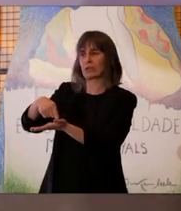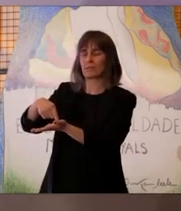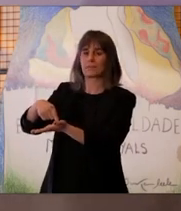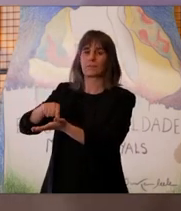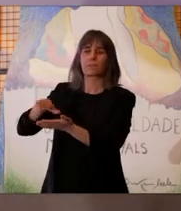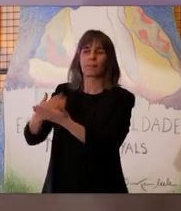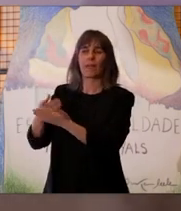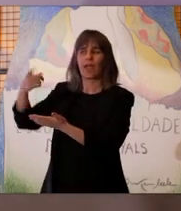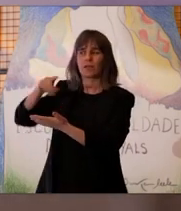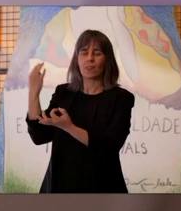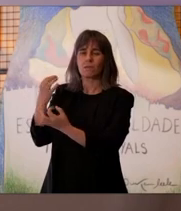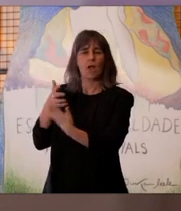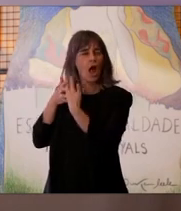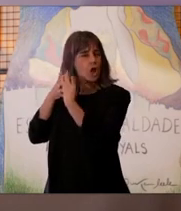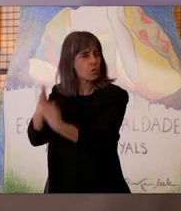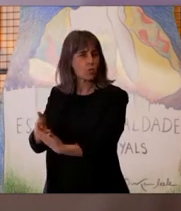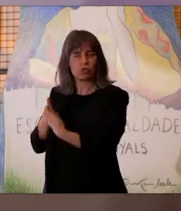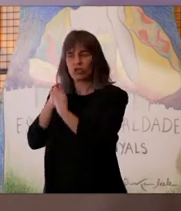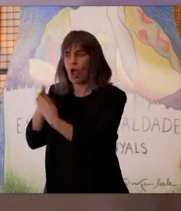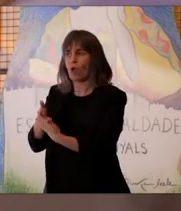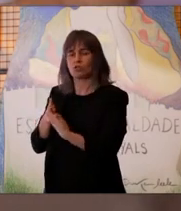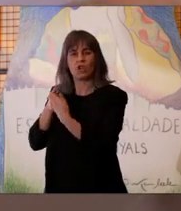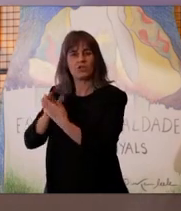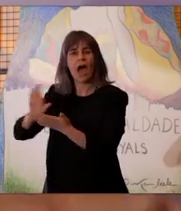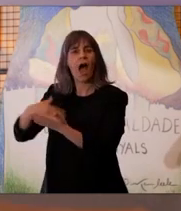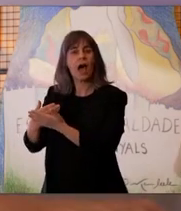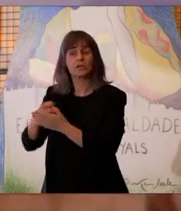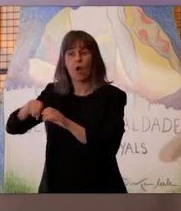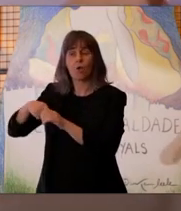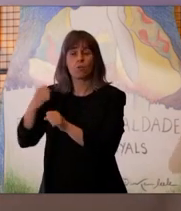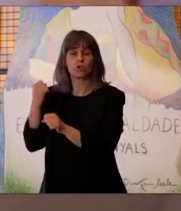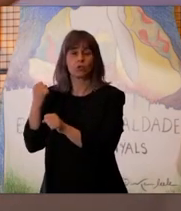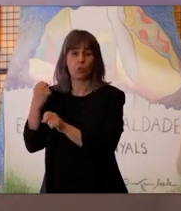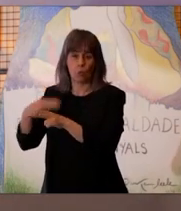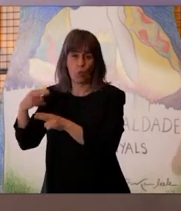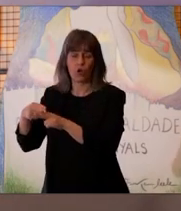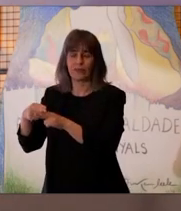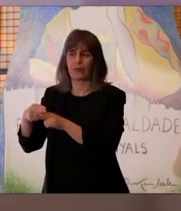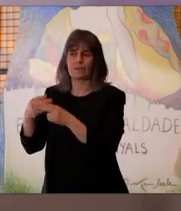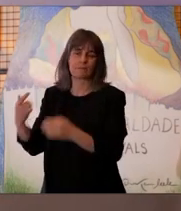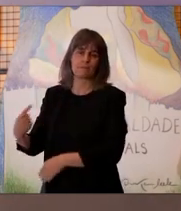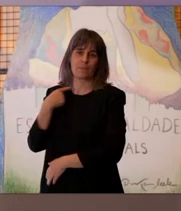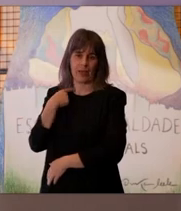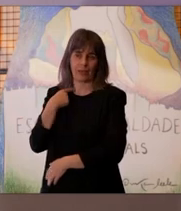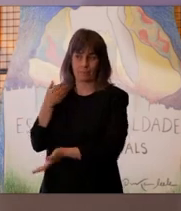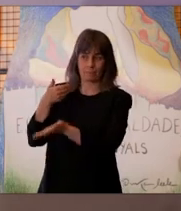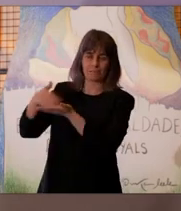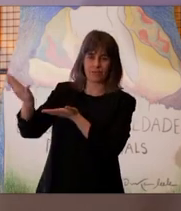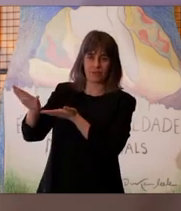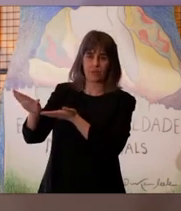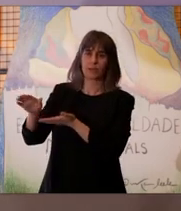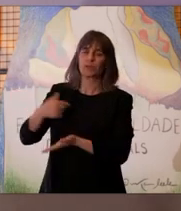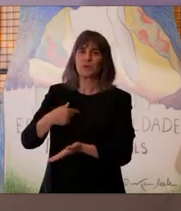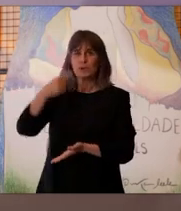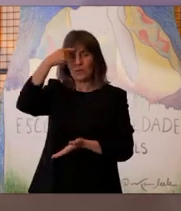luchen hasta perder su posición política es decir aquellas expulsen y yo tengo esa